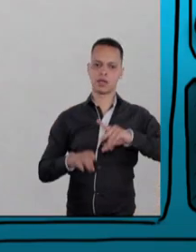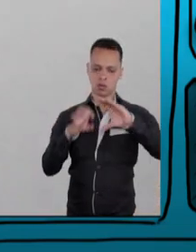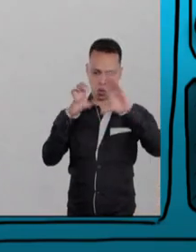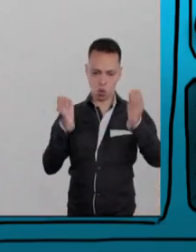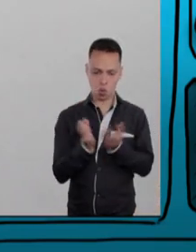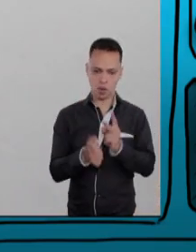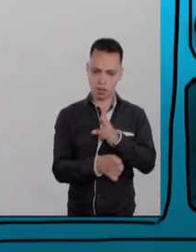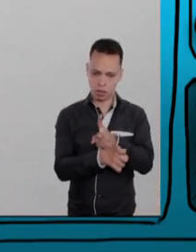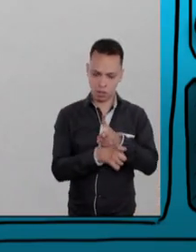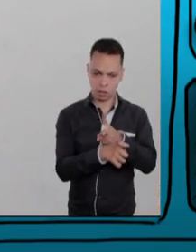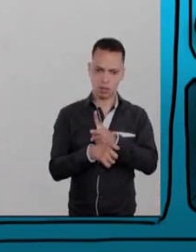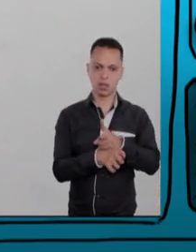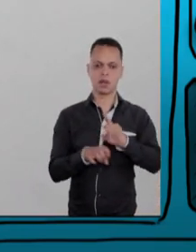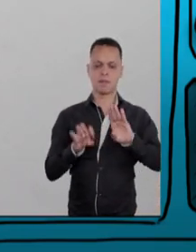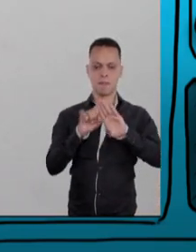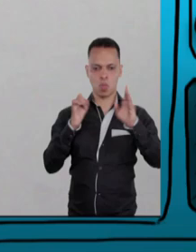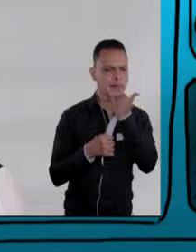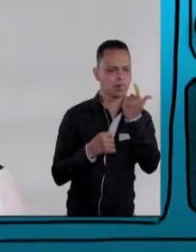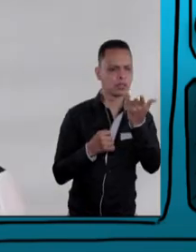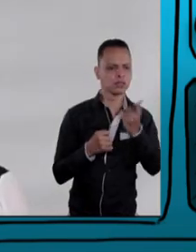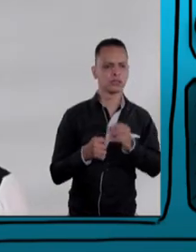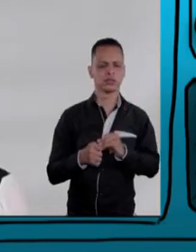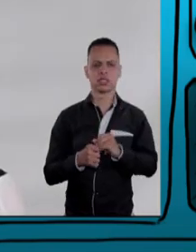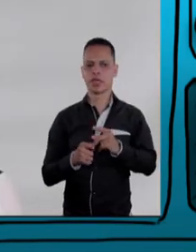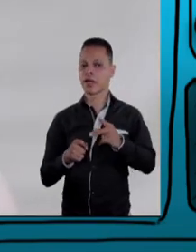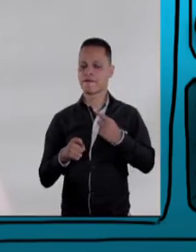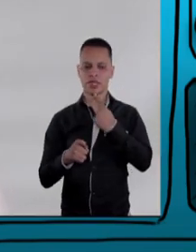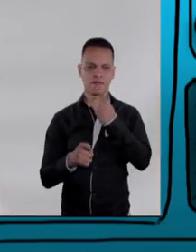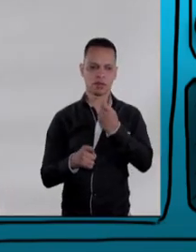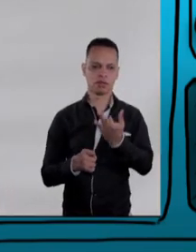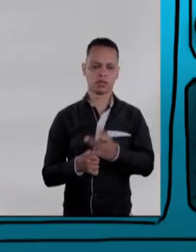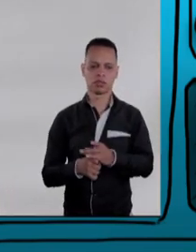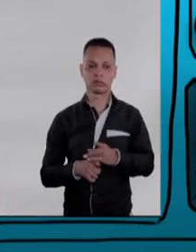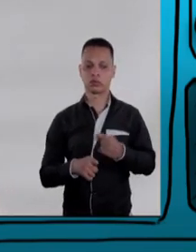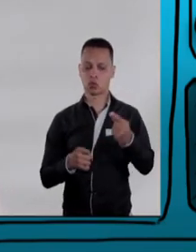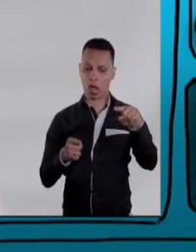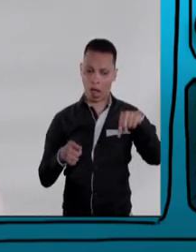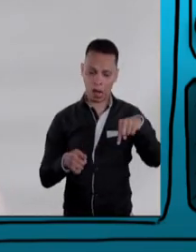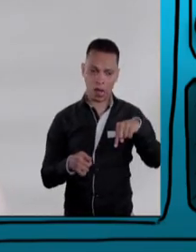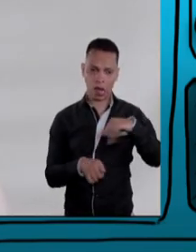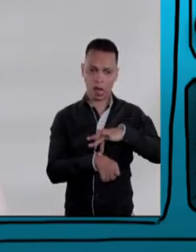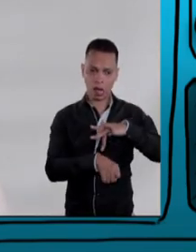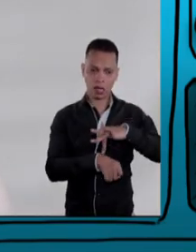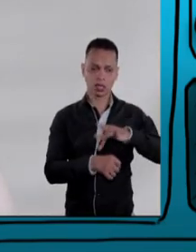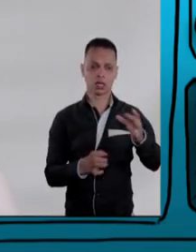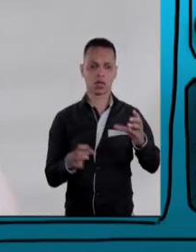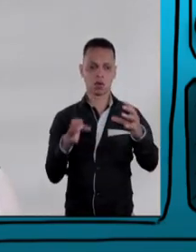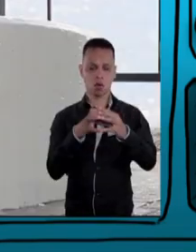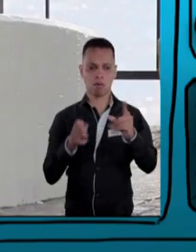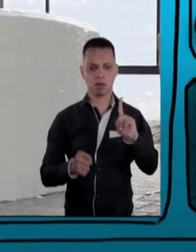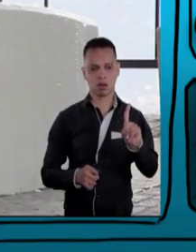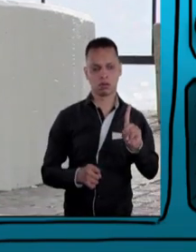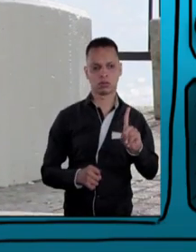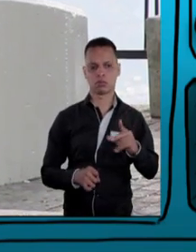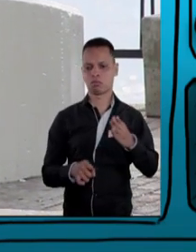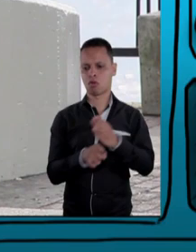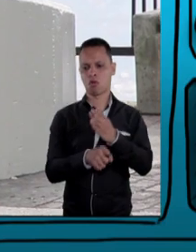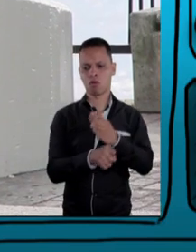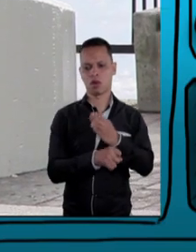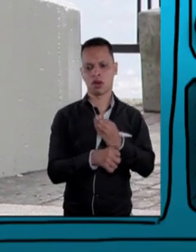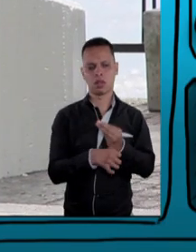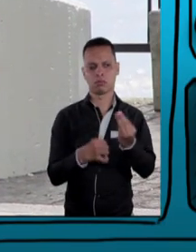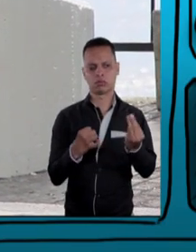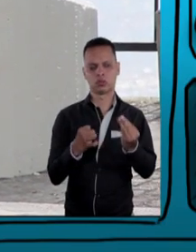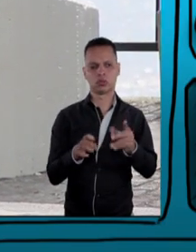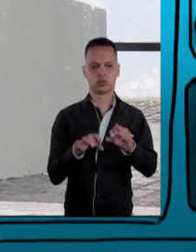Mi mundo al derecho es tener salud. Aquí en la Comuna 1 hay un problema bastante álgido y